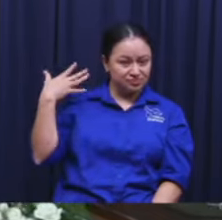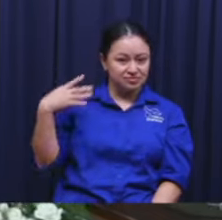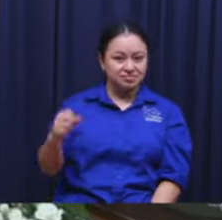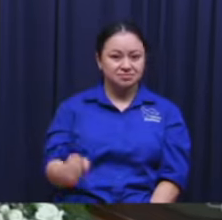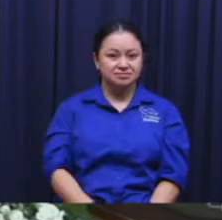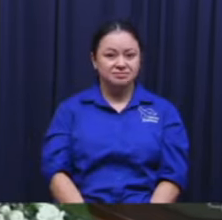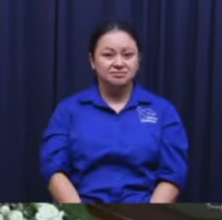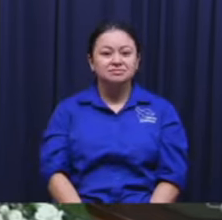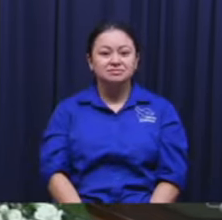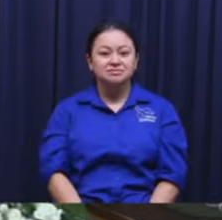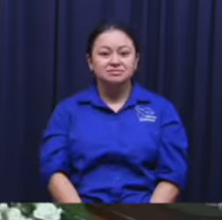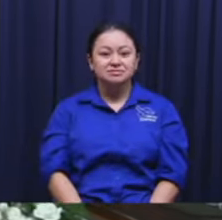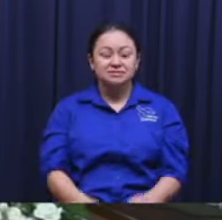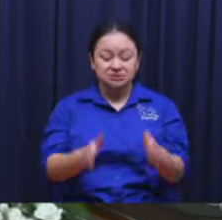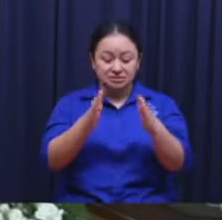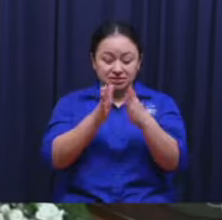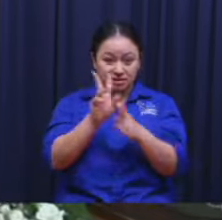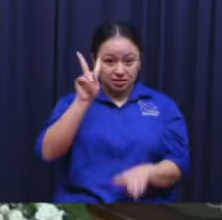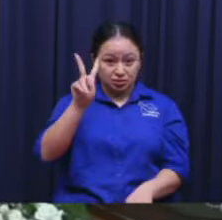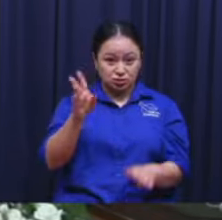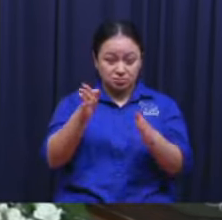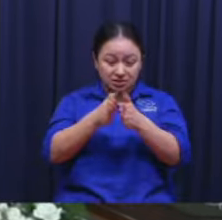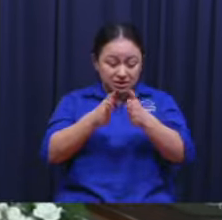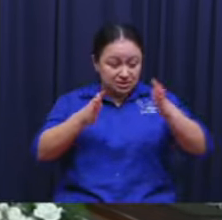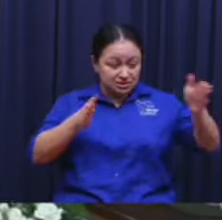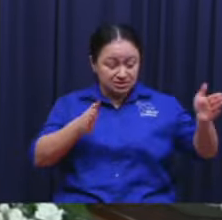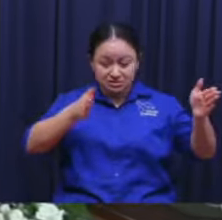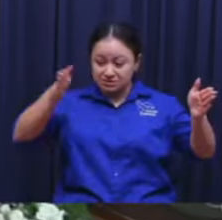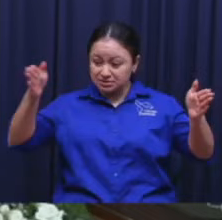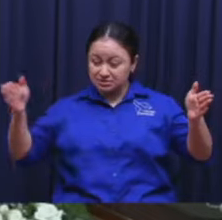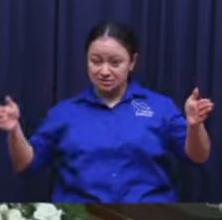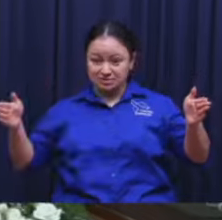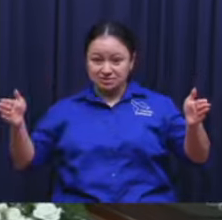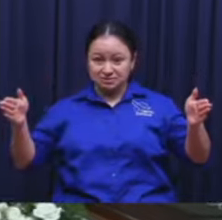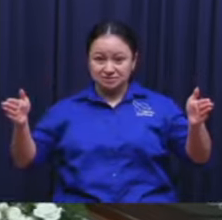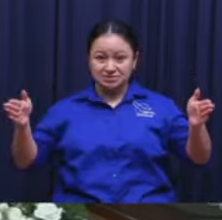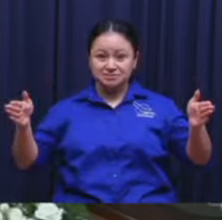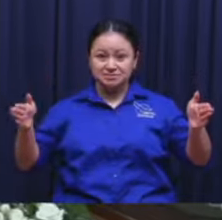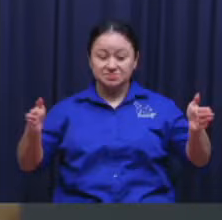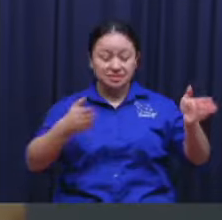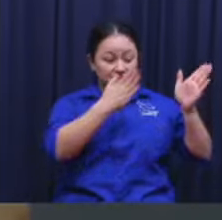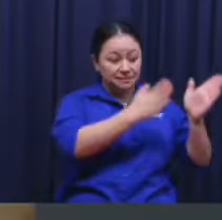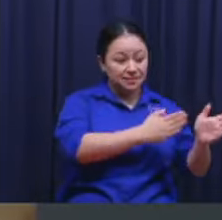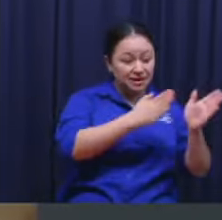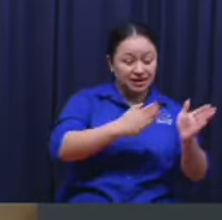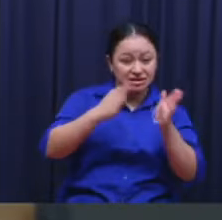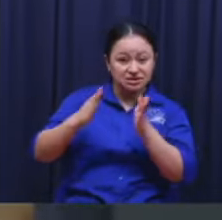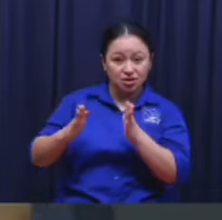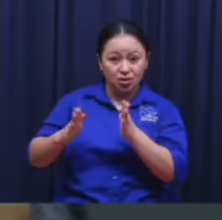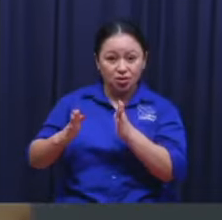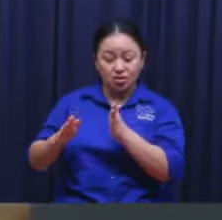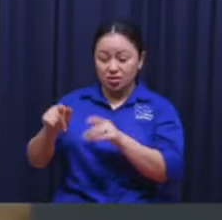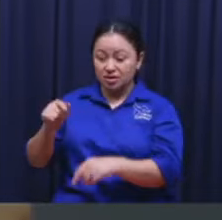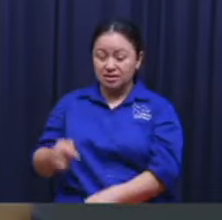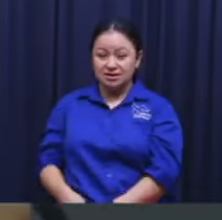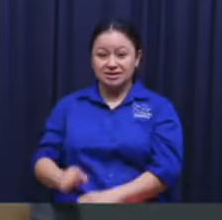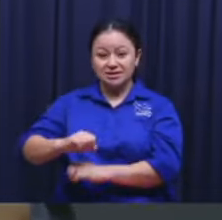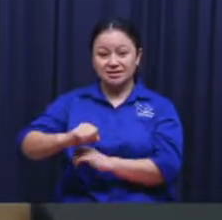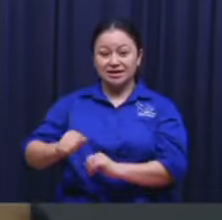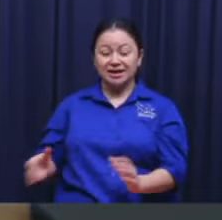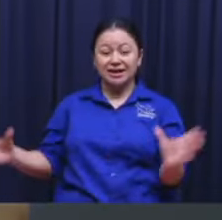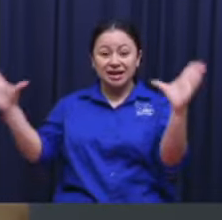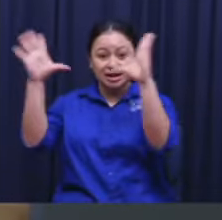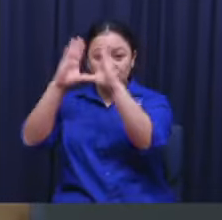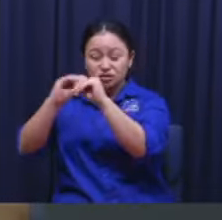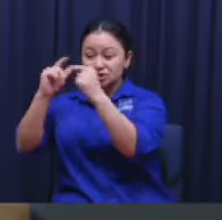la dividimos en dos partes. Una en la mañana, equipamiento, y en la noche, liberación. Directo, así vamos. Primero